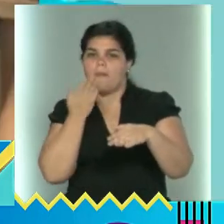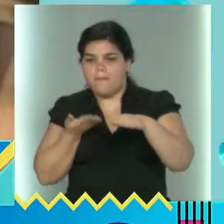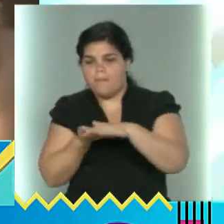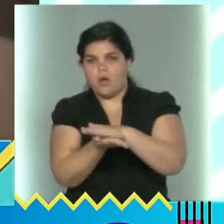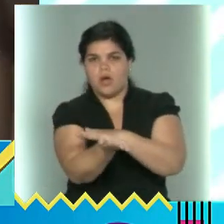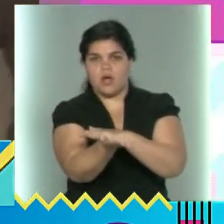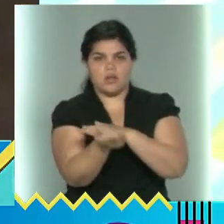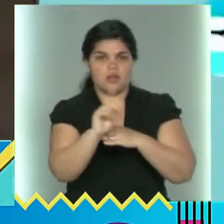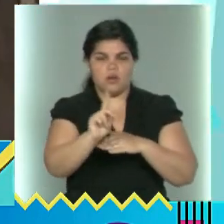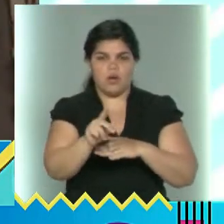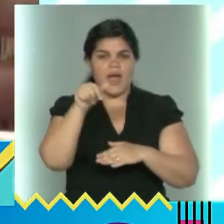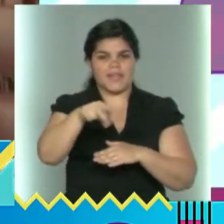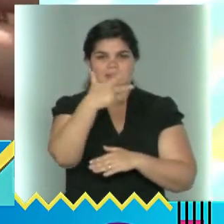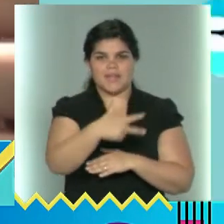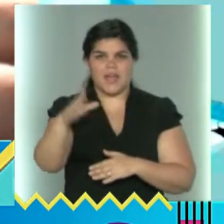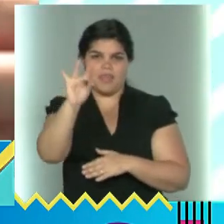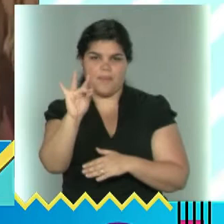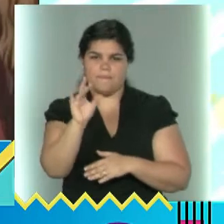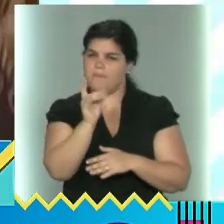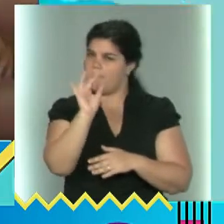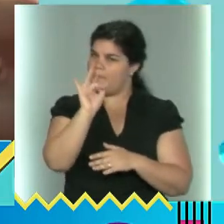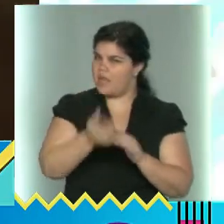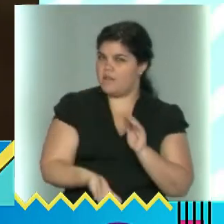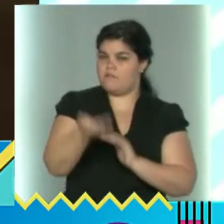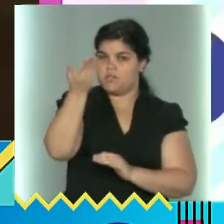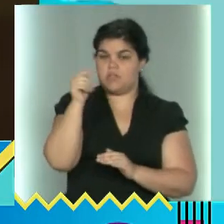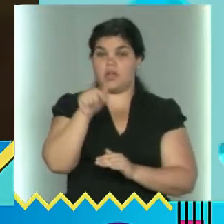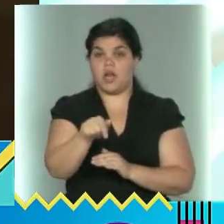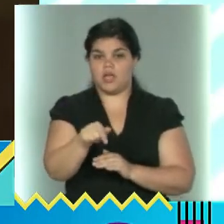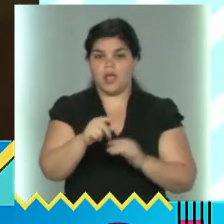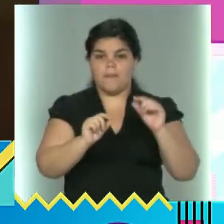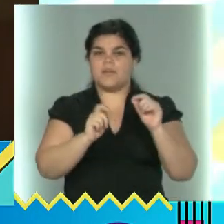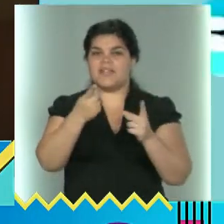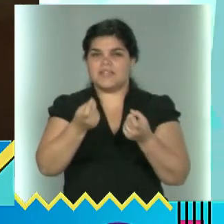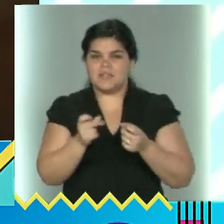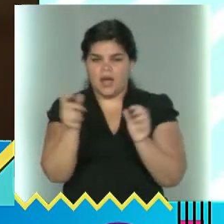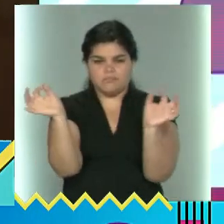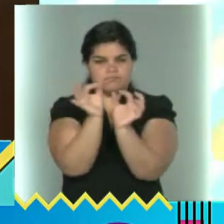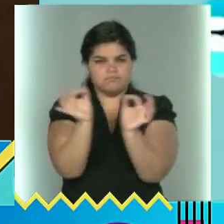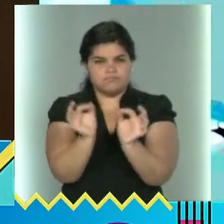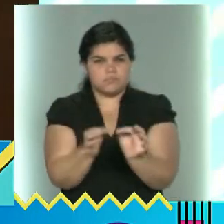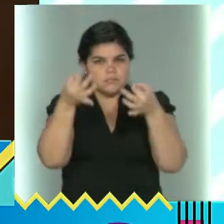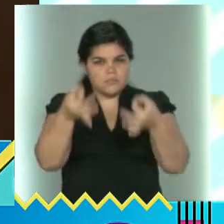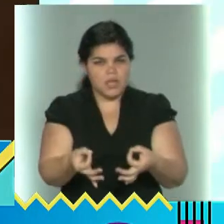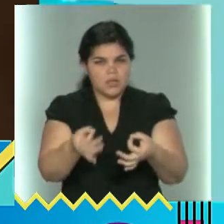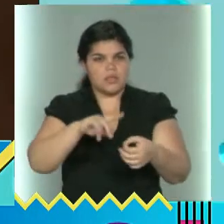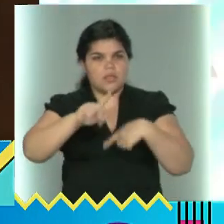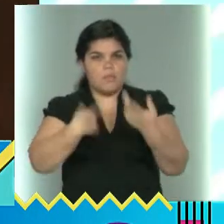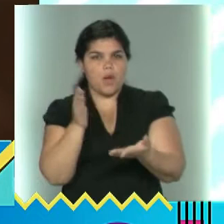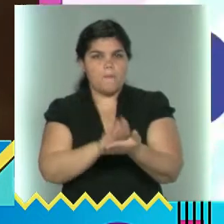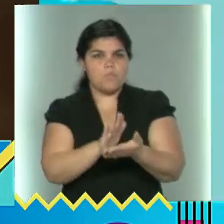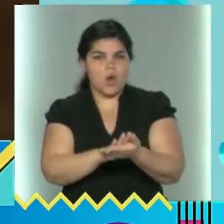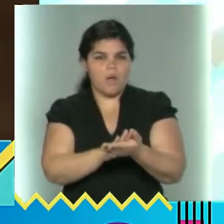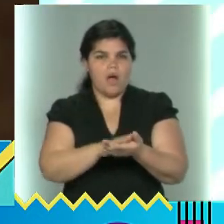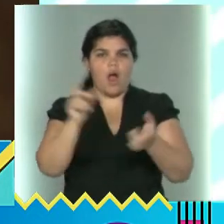la impresión 3D es un poco más compleja, va más allá, tenés que tener la máquina bien calibrada, tenés que hacer pruebas, probar distintas configuraciones, así que